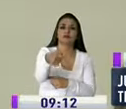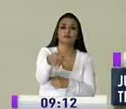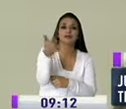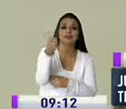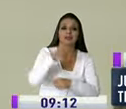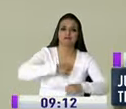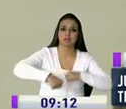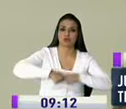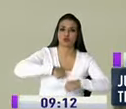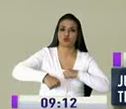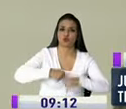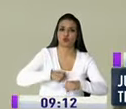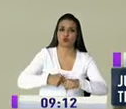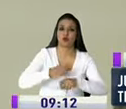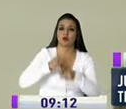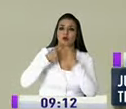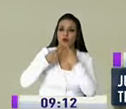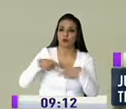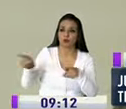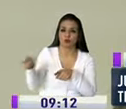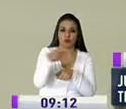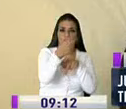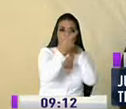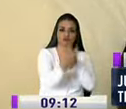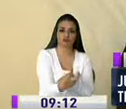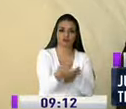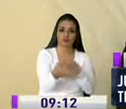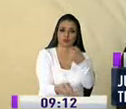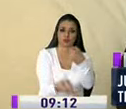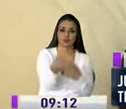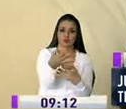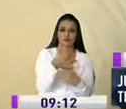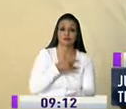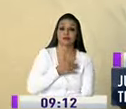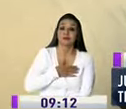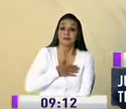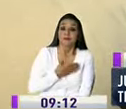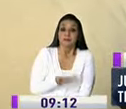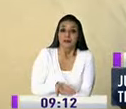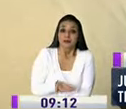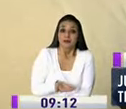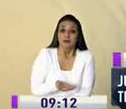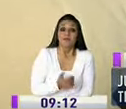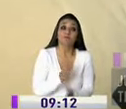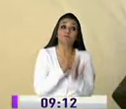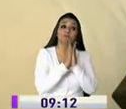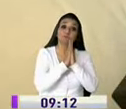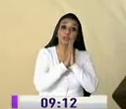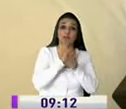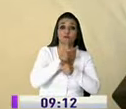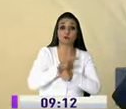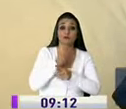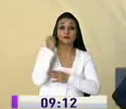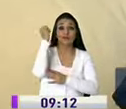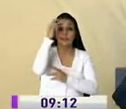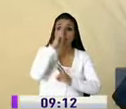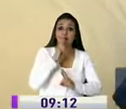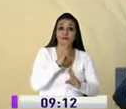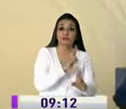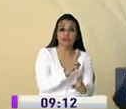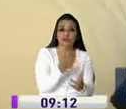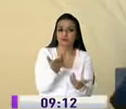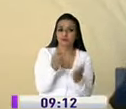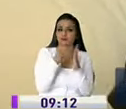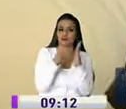mayo, cuando ha sido convocada la audiencia. Lamentablemente, esas cautelares que han sido concedidas, violando